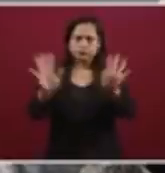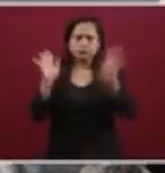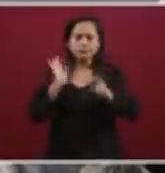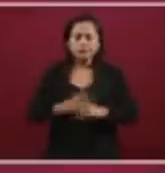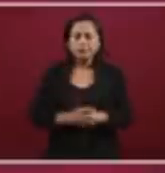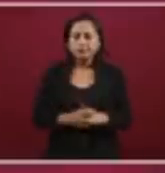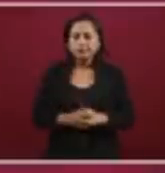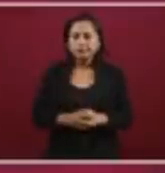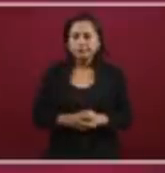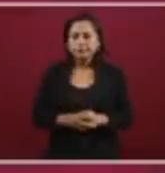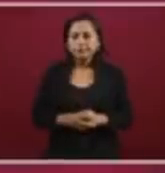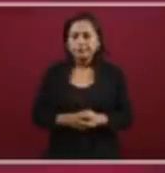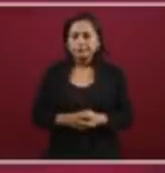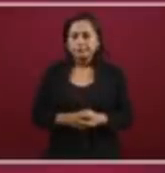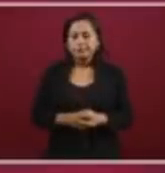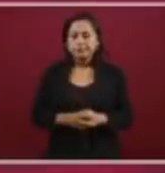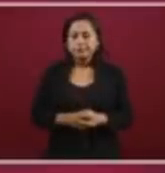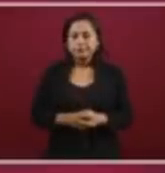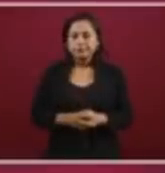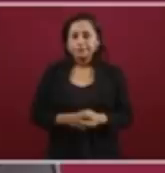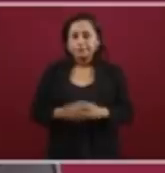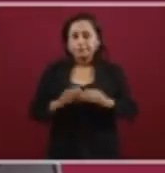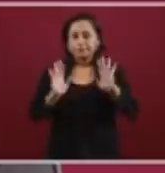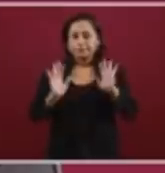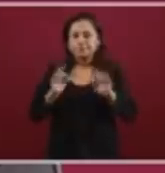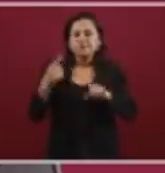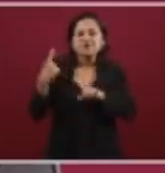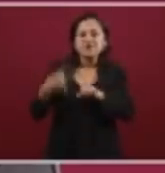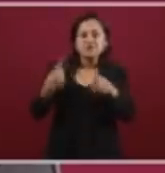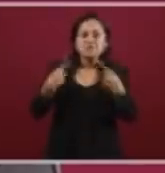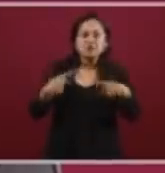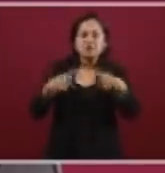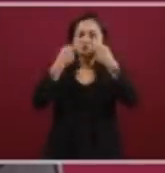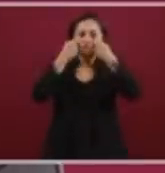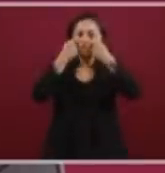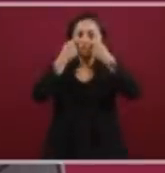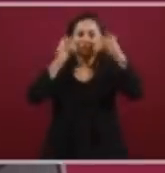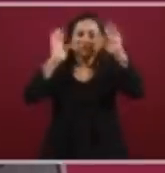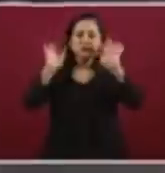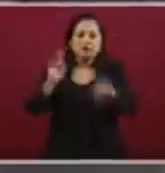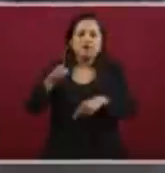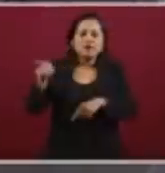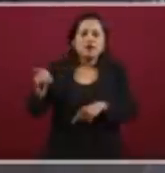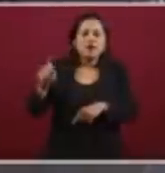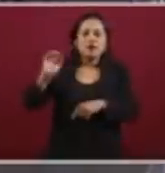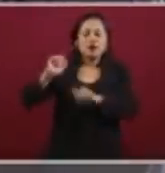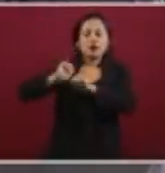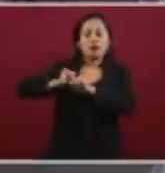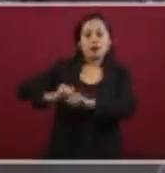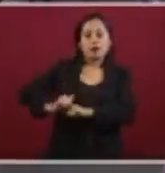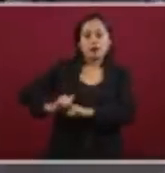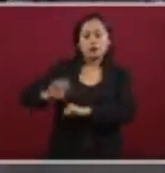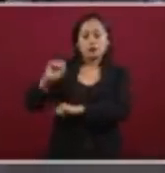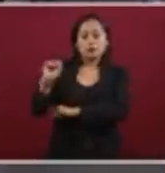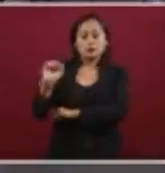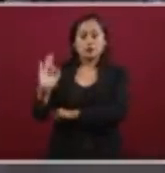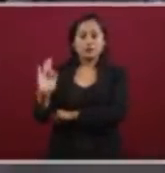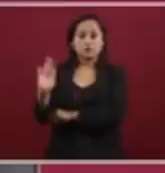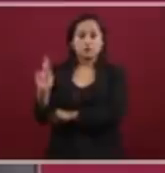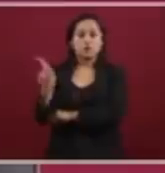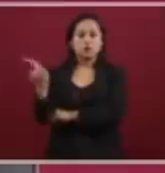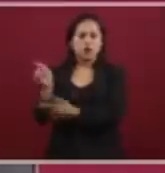esté trátese de quien se trate y que la función pública este